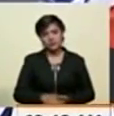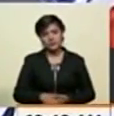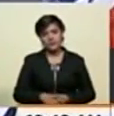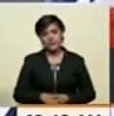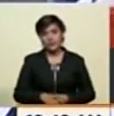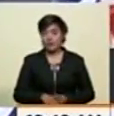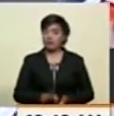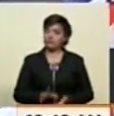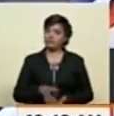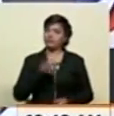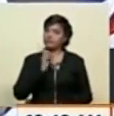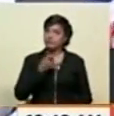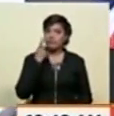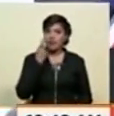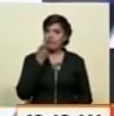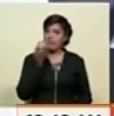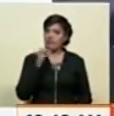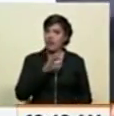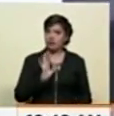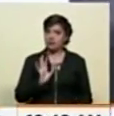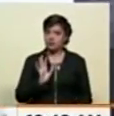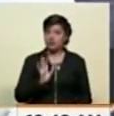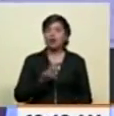Ahí tenemos que tener eso pendiente. Igual el maíz.